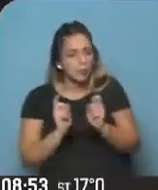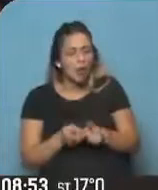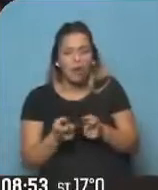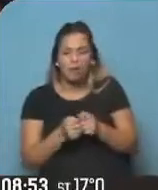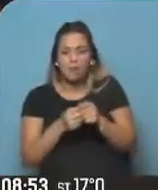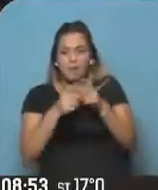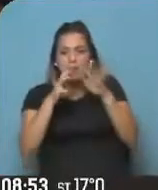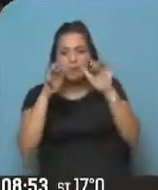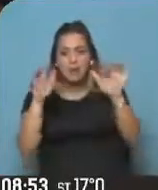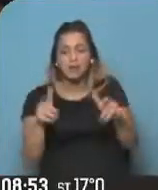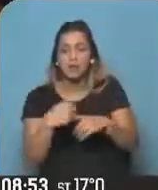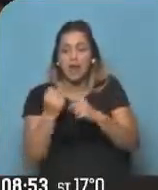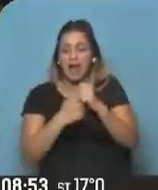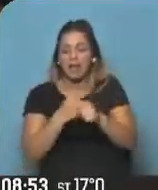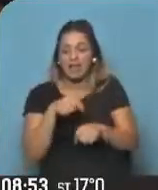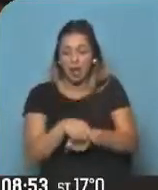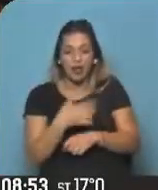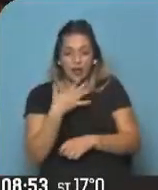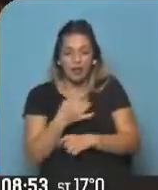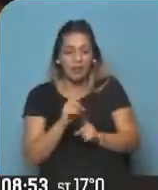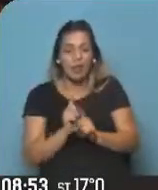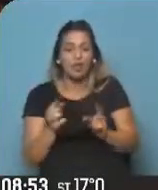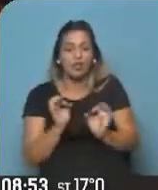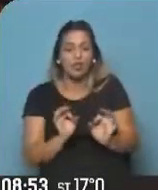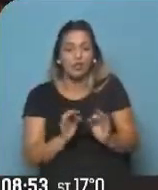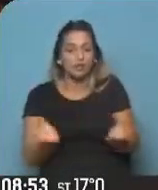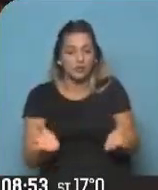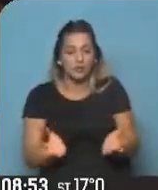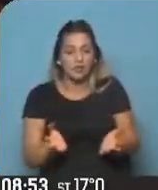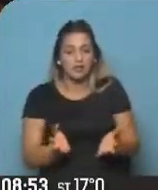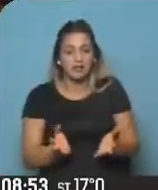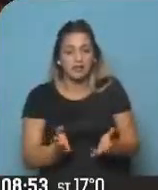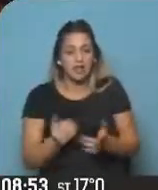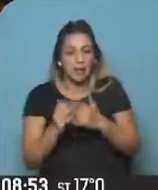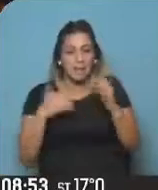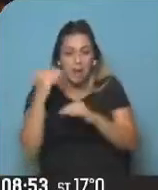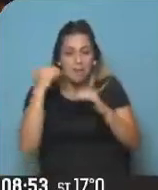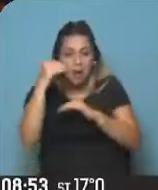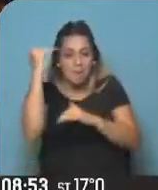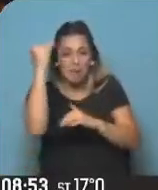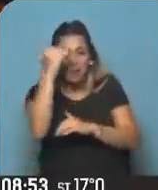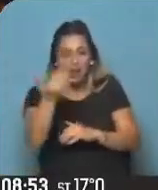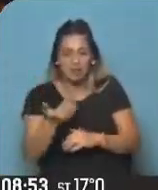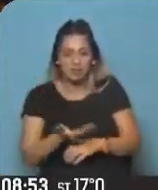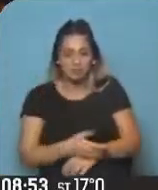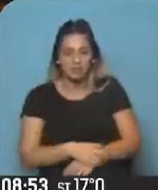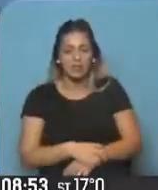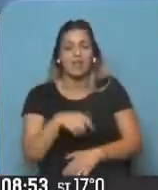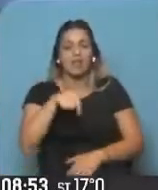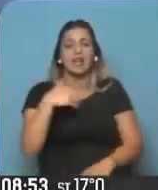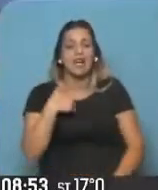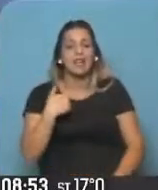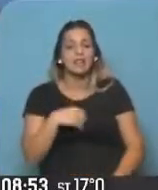ha hecho hasta ahora porque lo que se ha hecho no solamente no alcanza sirve por el contrario está siendo superado permanentemente por los acontecimientos la república